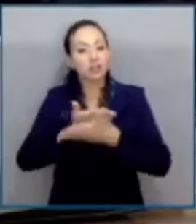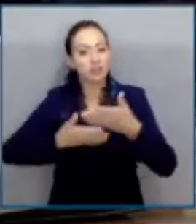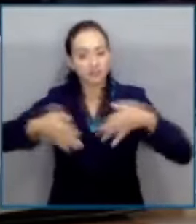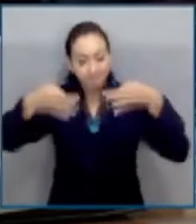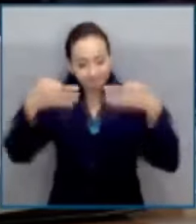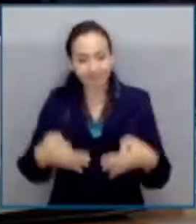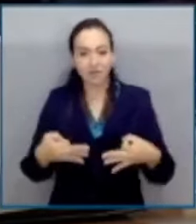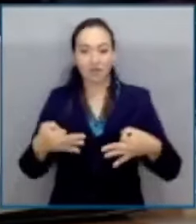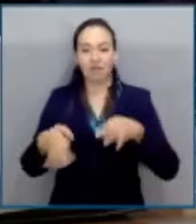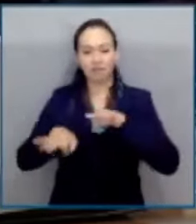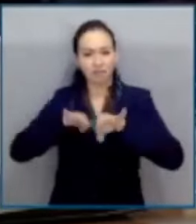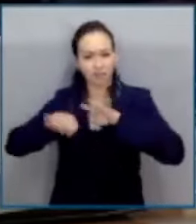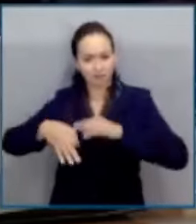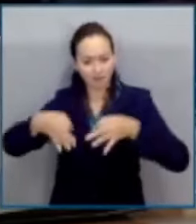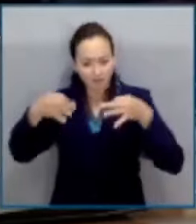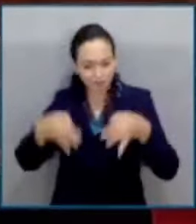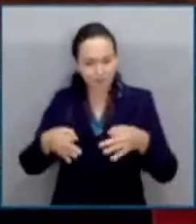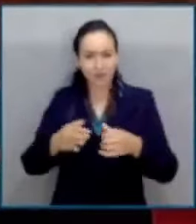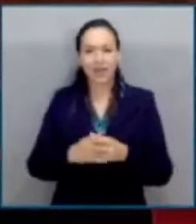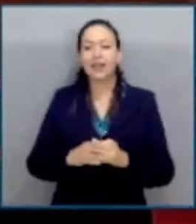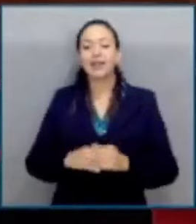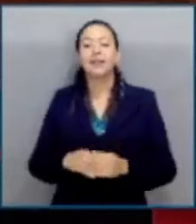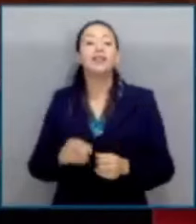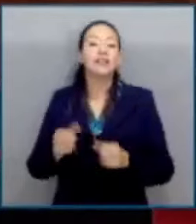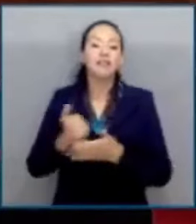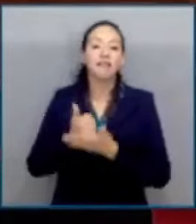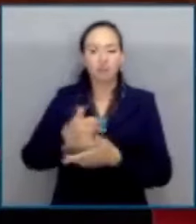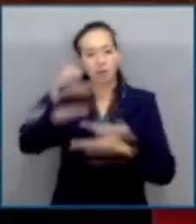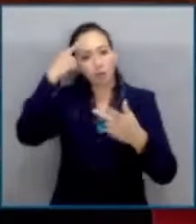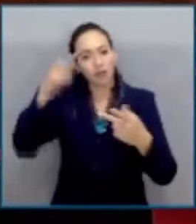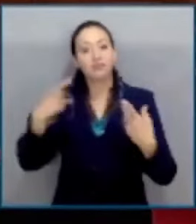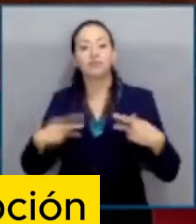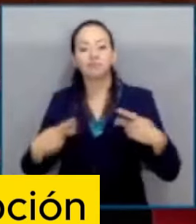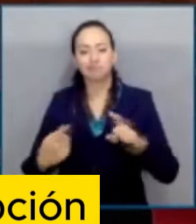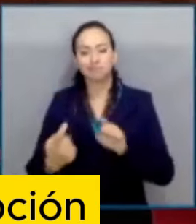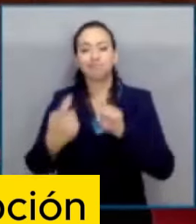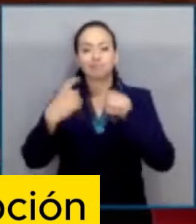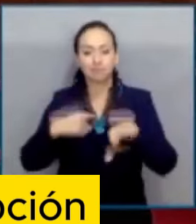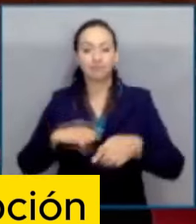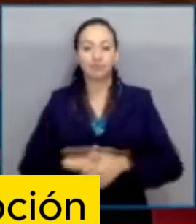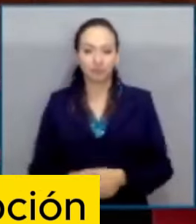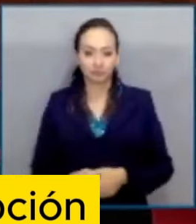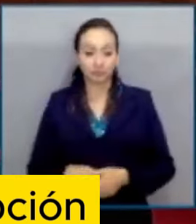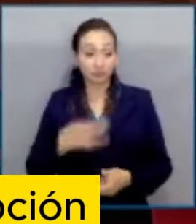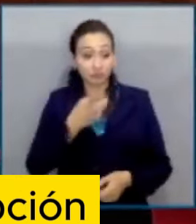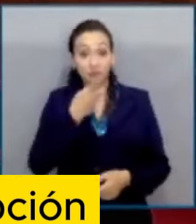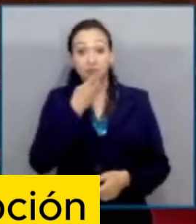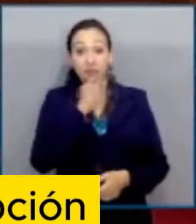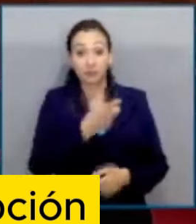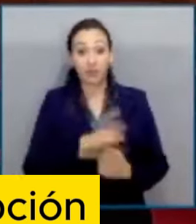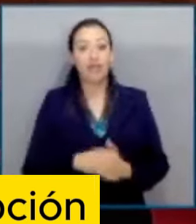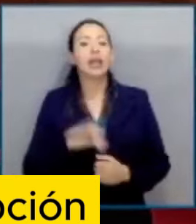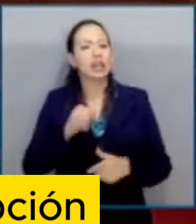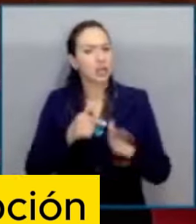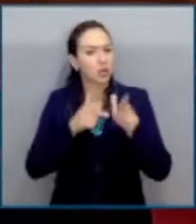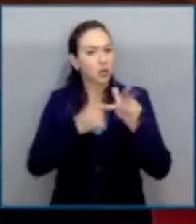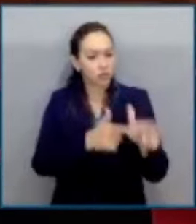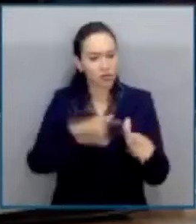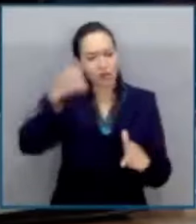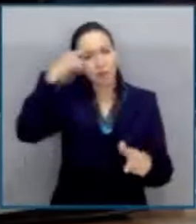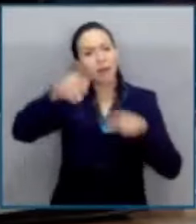eficaz, sensible y empático. Asumió el compromiso de mantener el combate al acoso sexual y a la